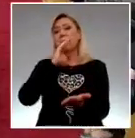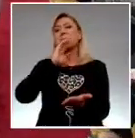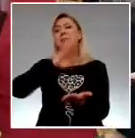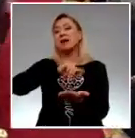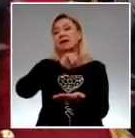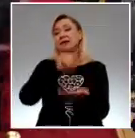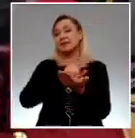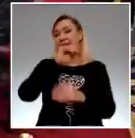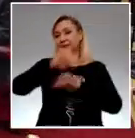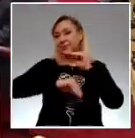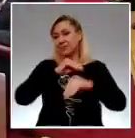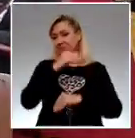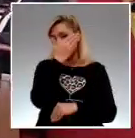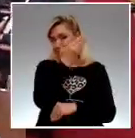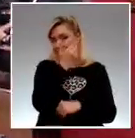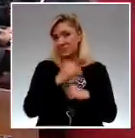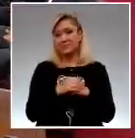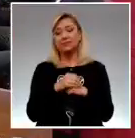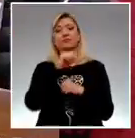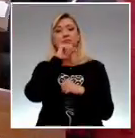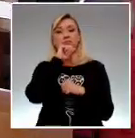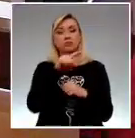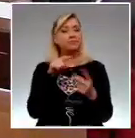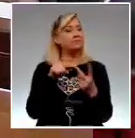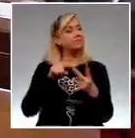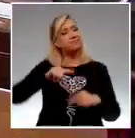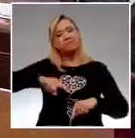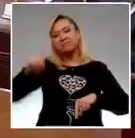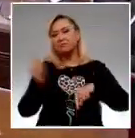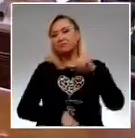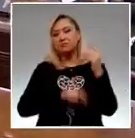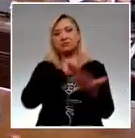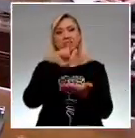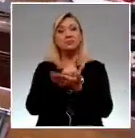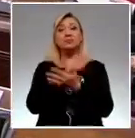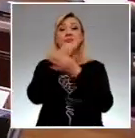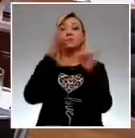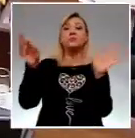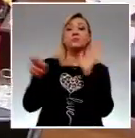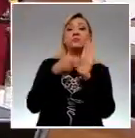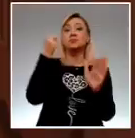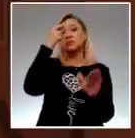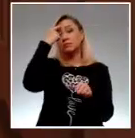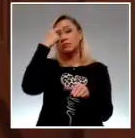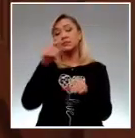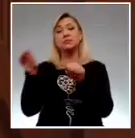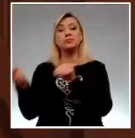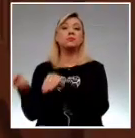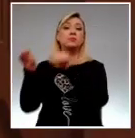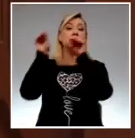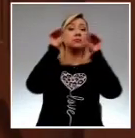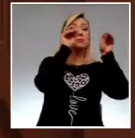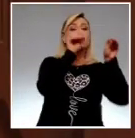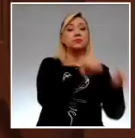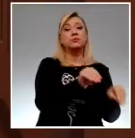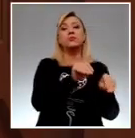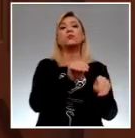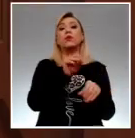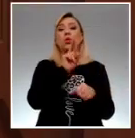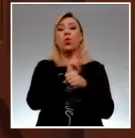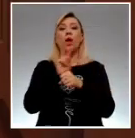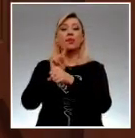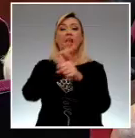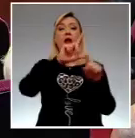Mencionó también la declaratoria de invalidez del decreto que ordenaba el traslado del control operativo y administrativo de la Guardia Nacional a